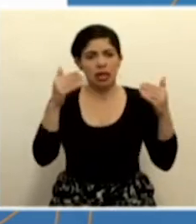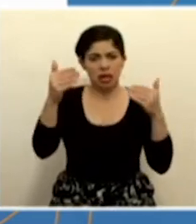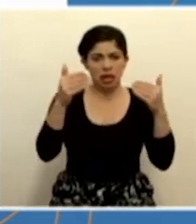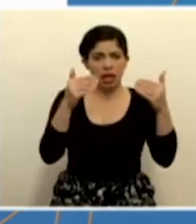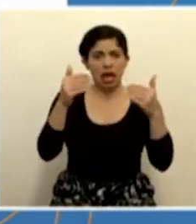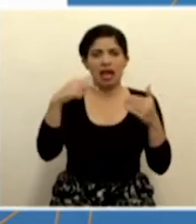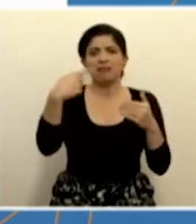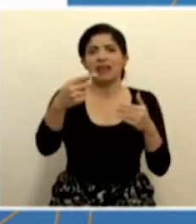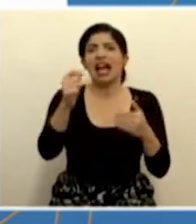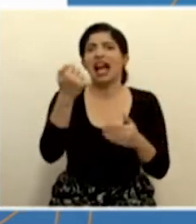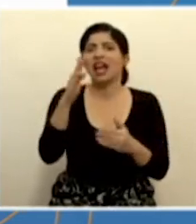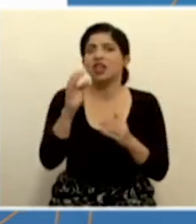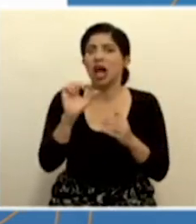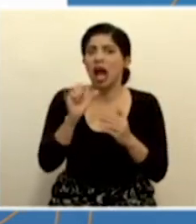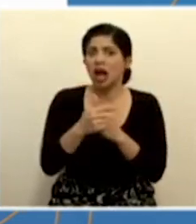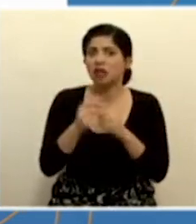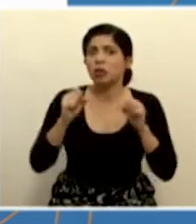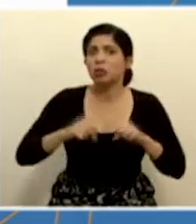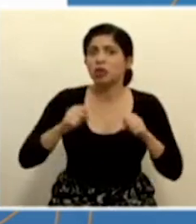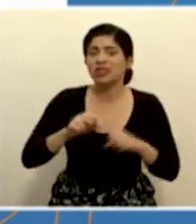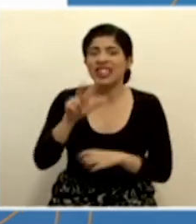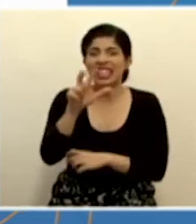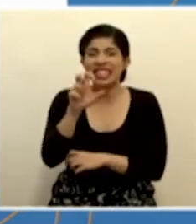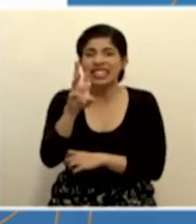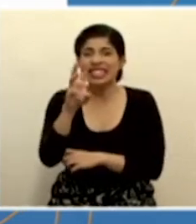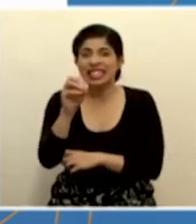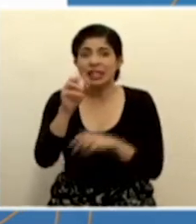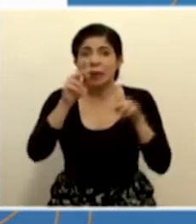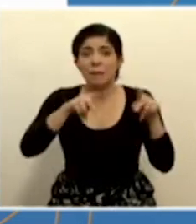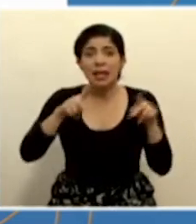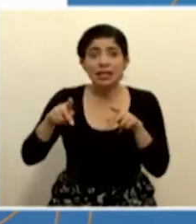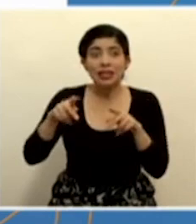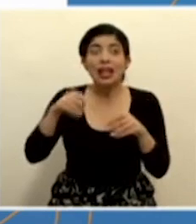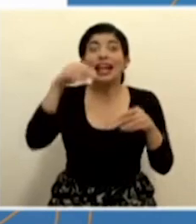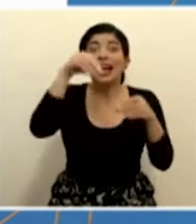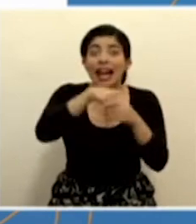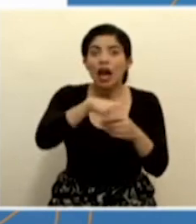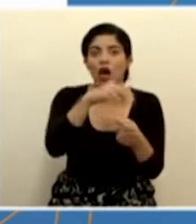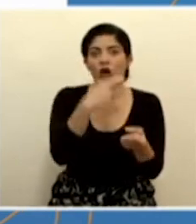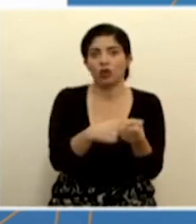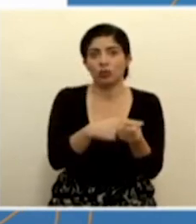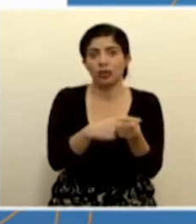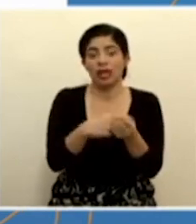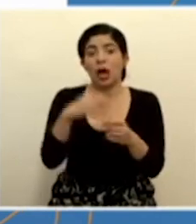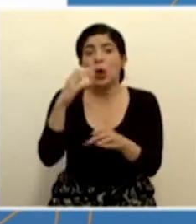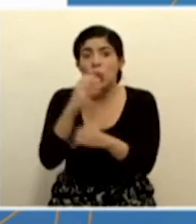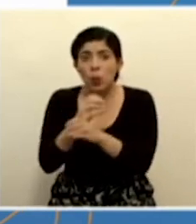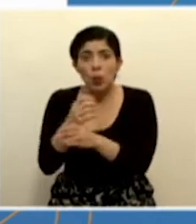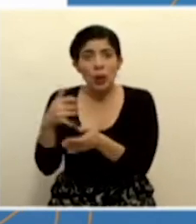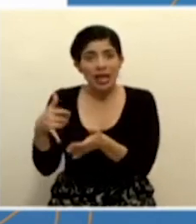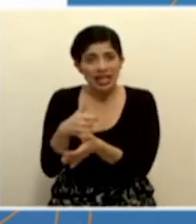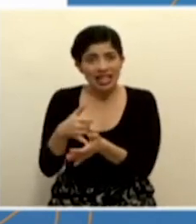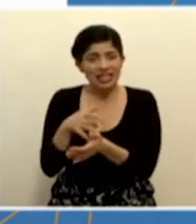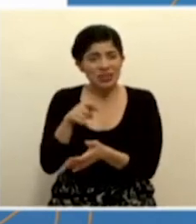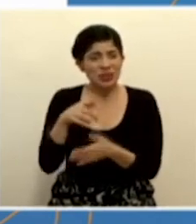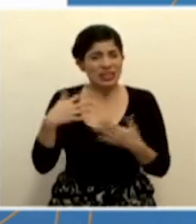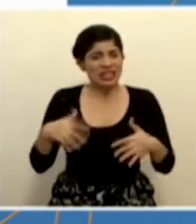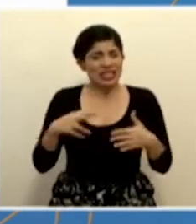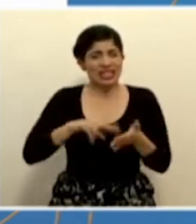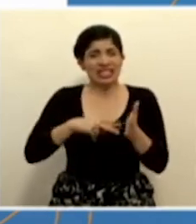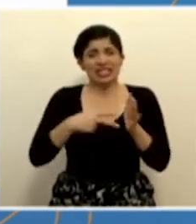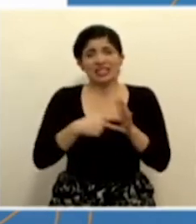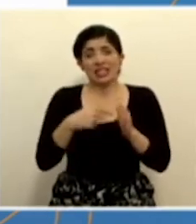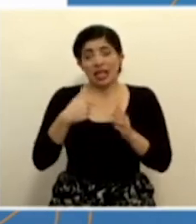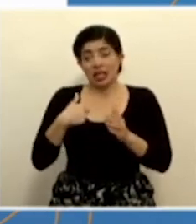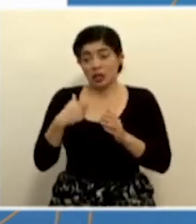tener cerca de 300 360 perdón personas hospitalizadas en unidades de cuidados intensivos lo cual rebasaría nuestra